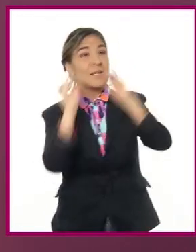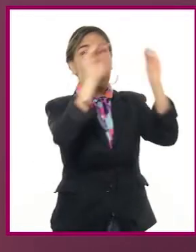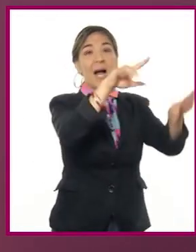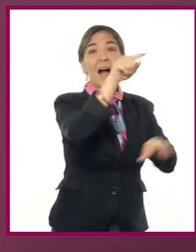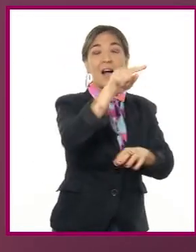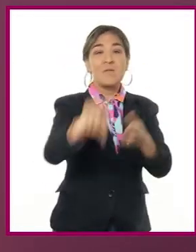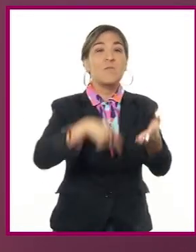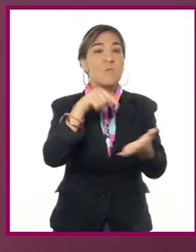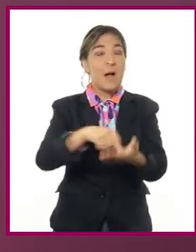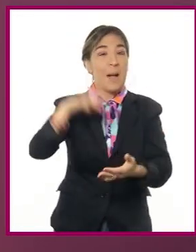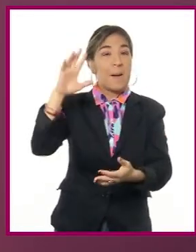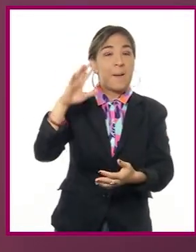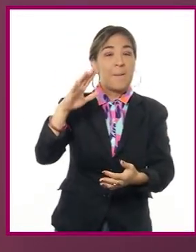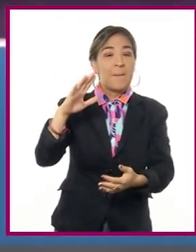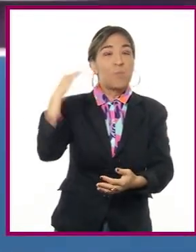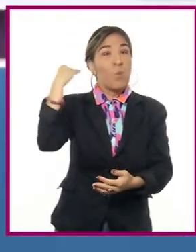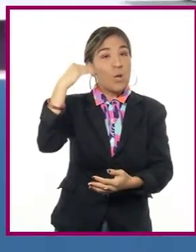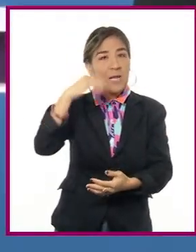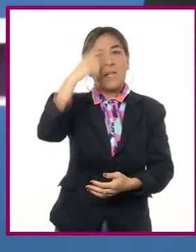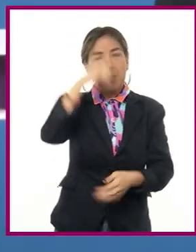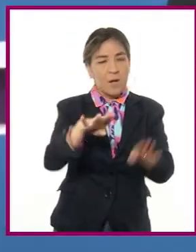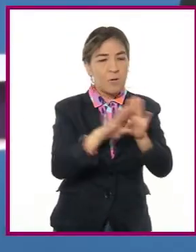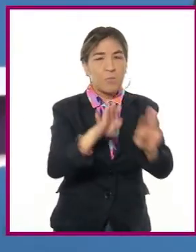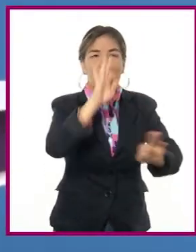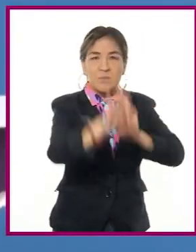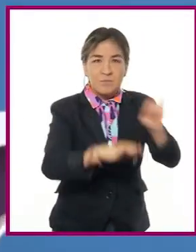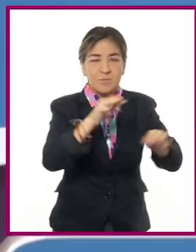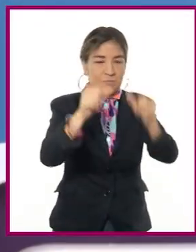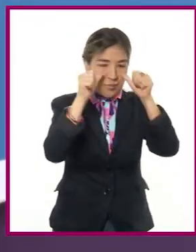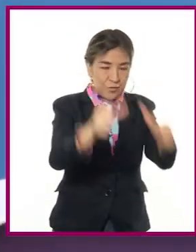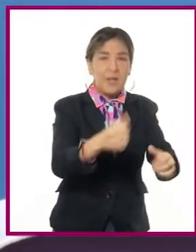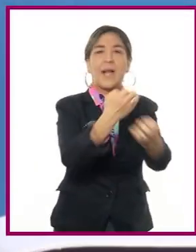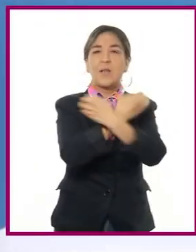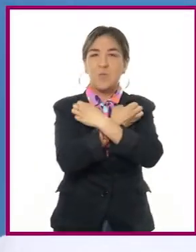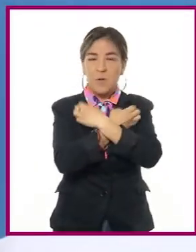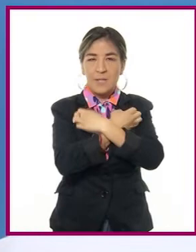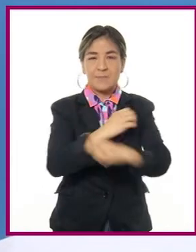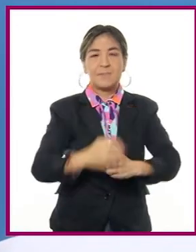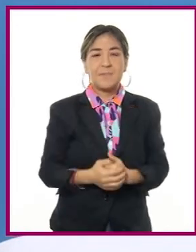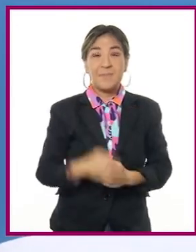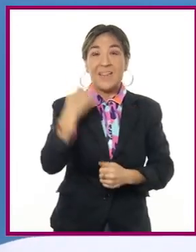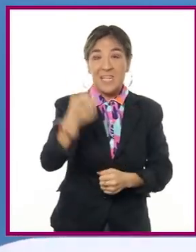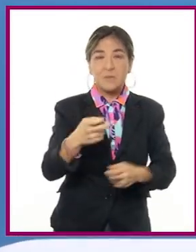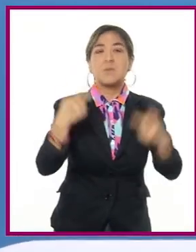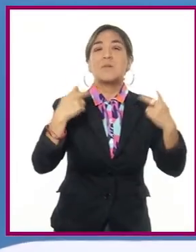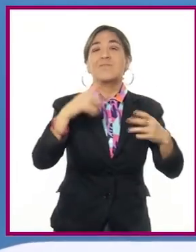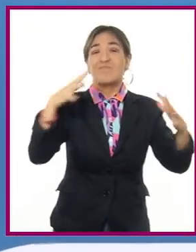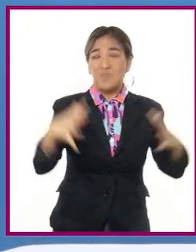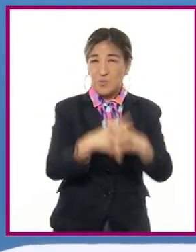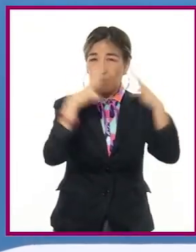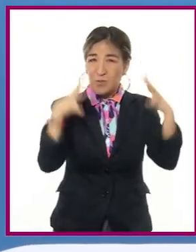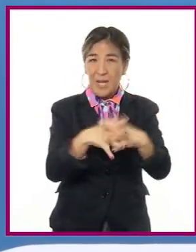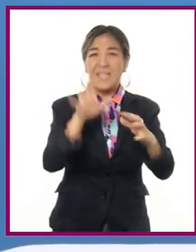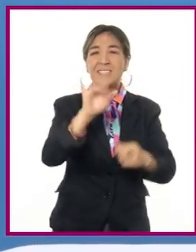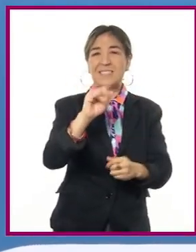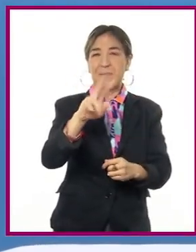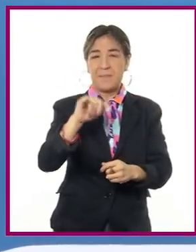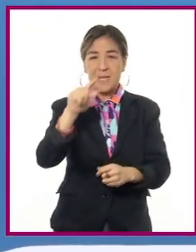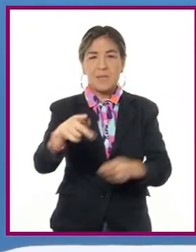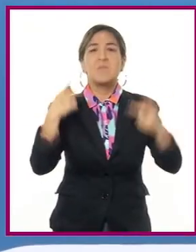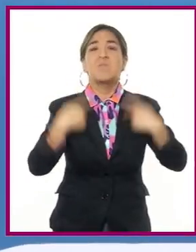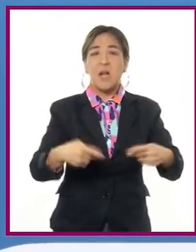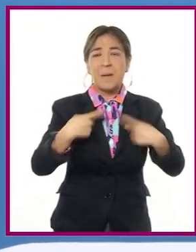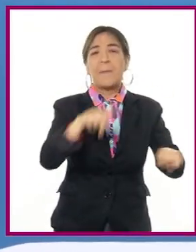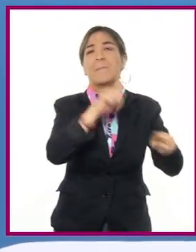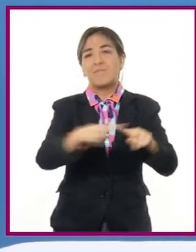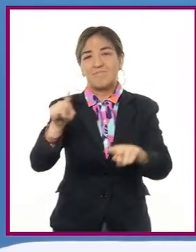ser atendidos y recibir educación. Durante la Guerra Civil, los partidarios de la República fueron perseguidos y muchos de ellos